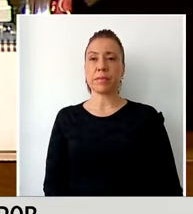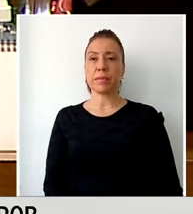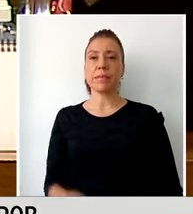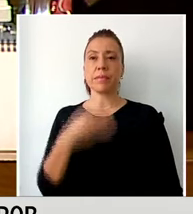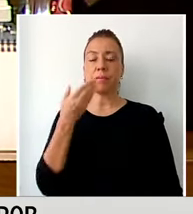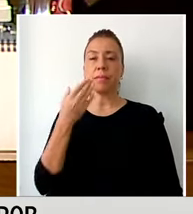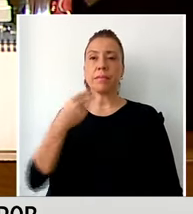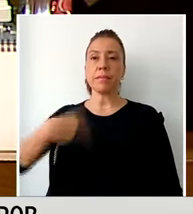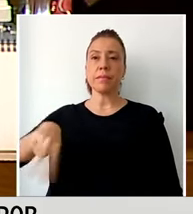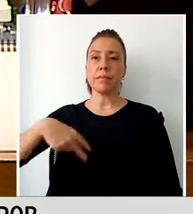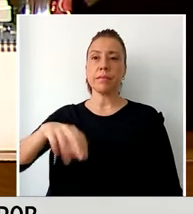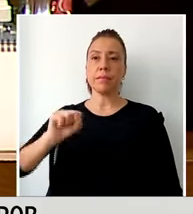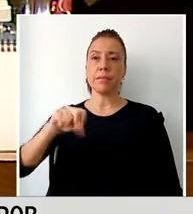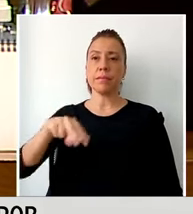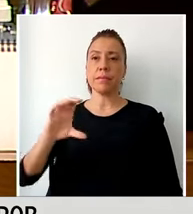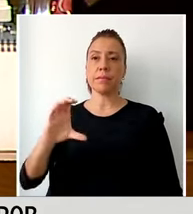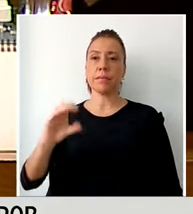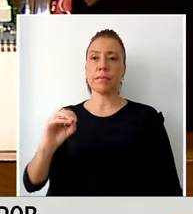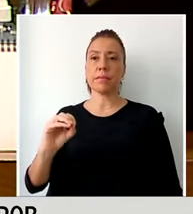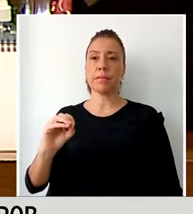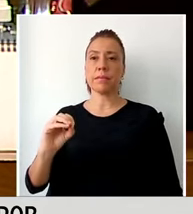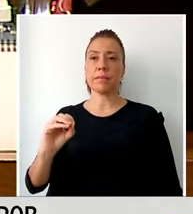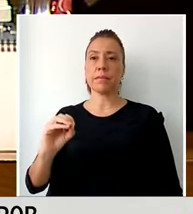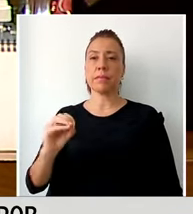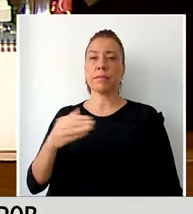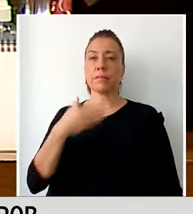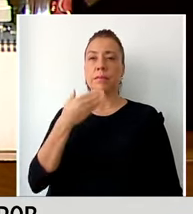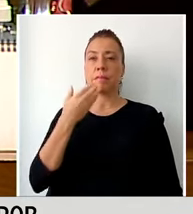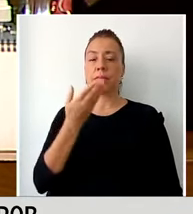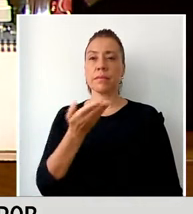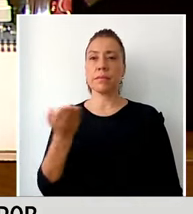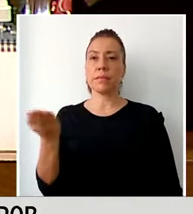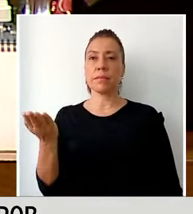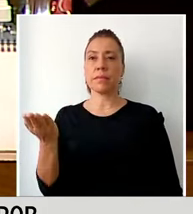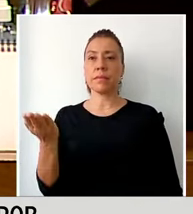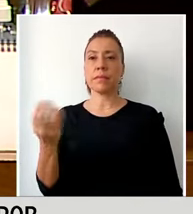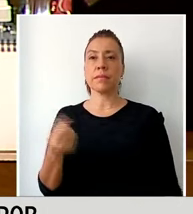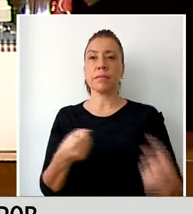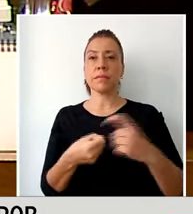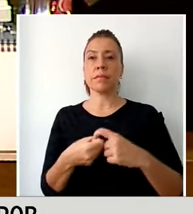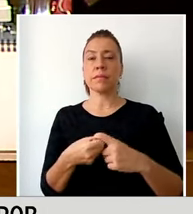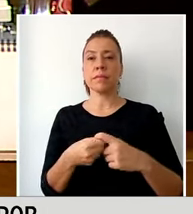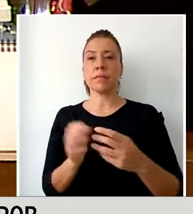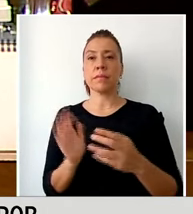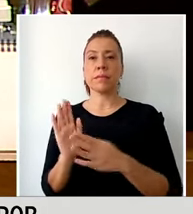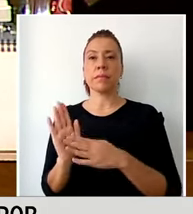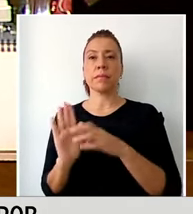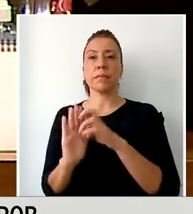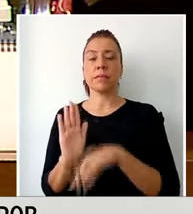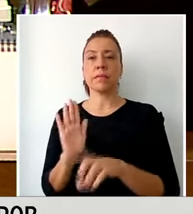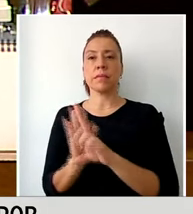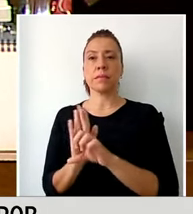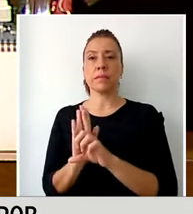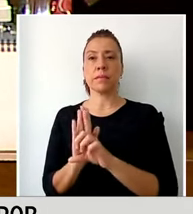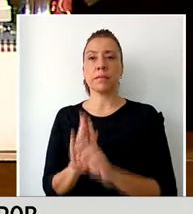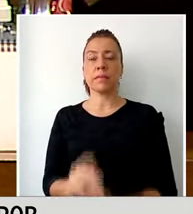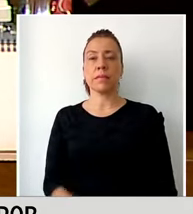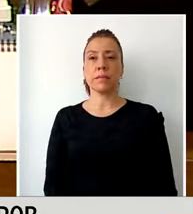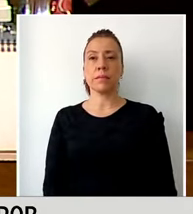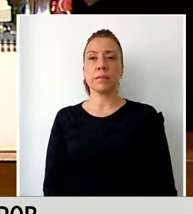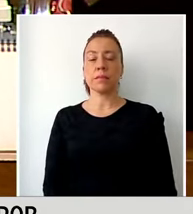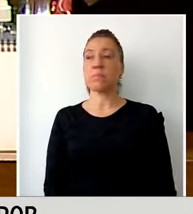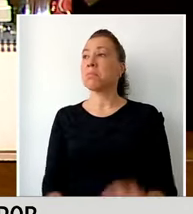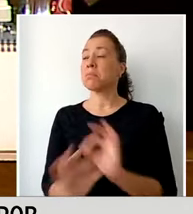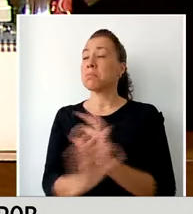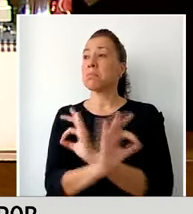ña nco ofrezco la palabra para la inscripción de este proyecto de ley no habiendo más